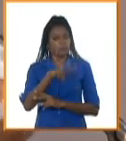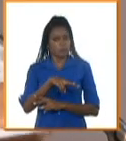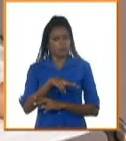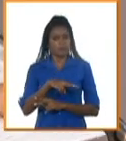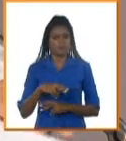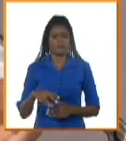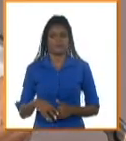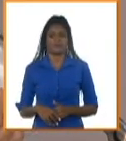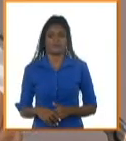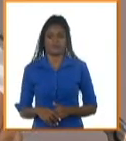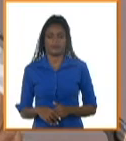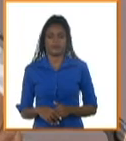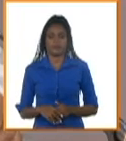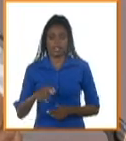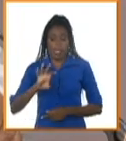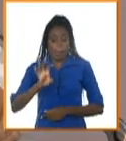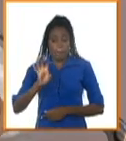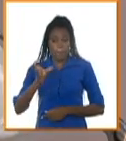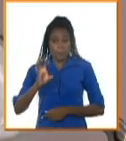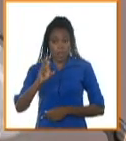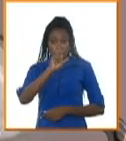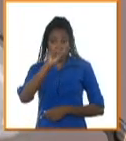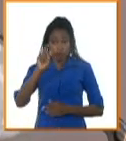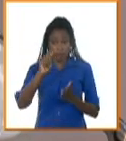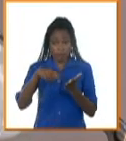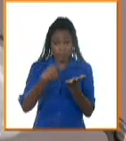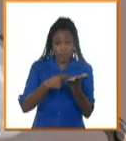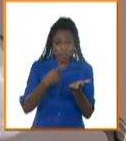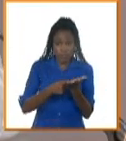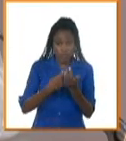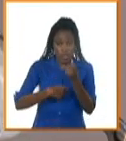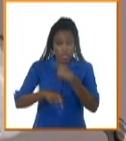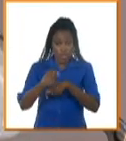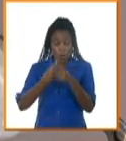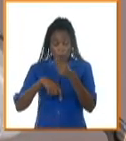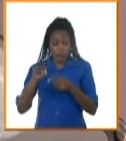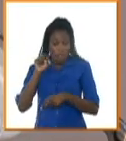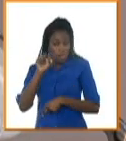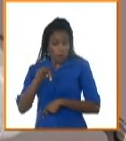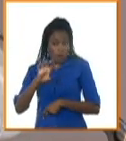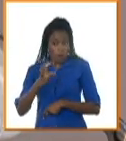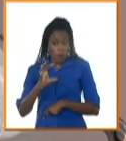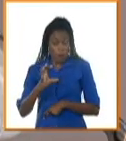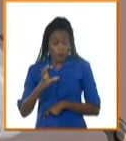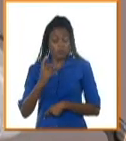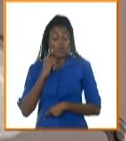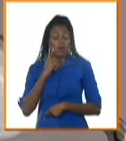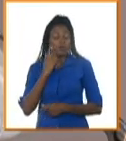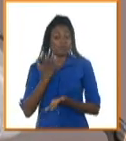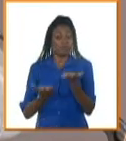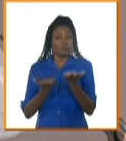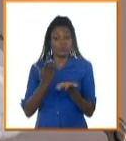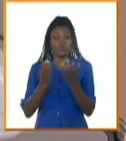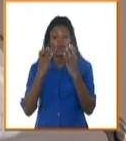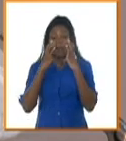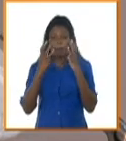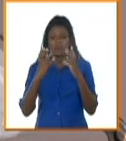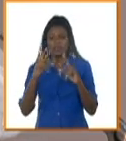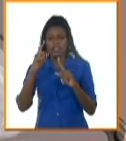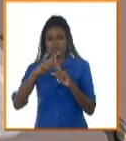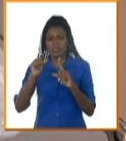el banco de crédito de comercio es un banco que es el banco que tiene es un banco que tiene una un peso importante en todo el tema de la parte